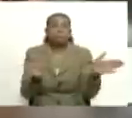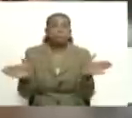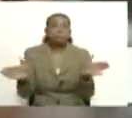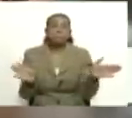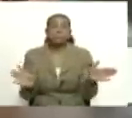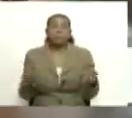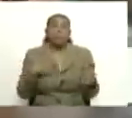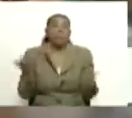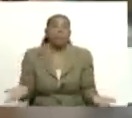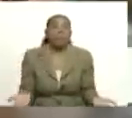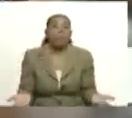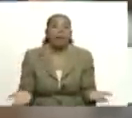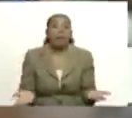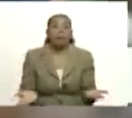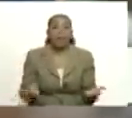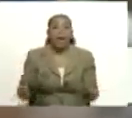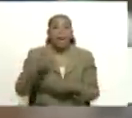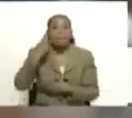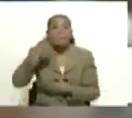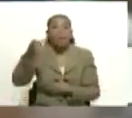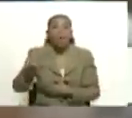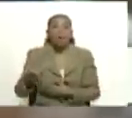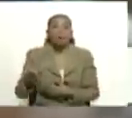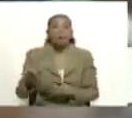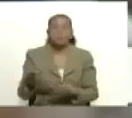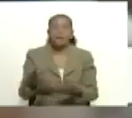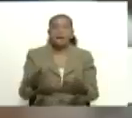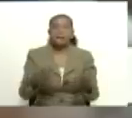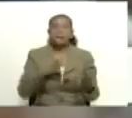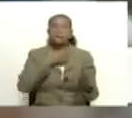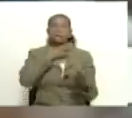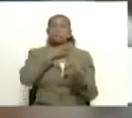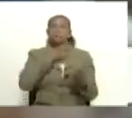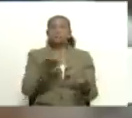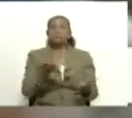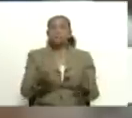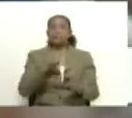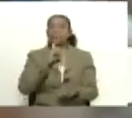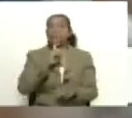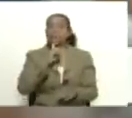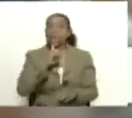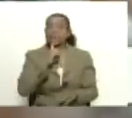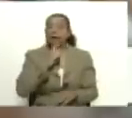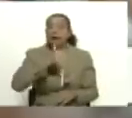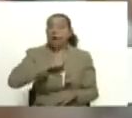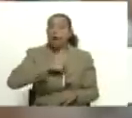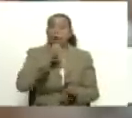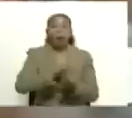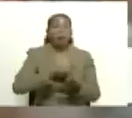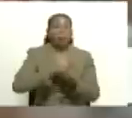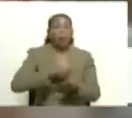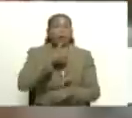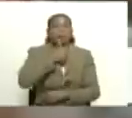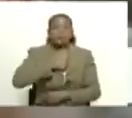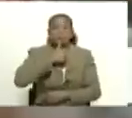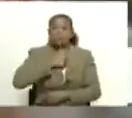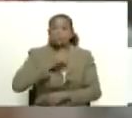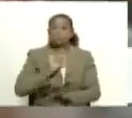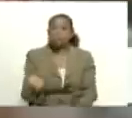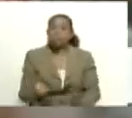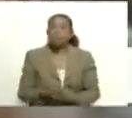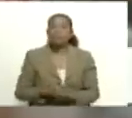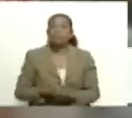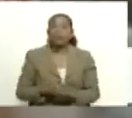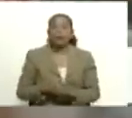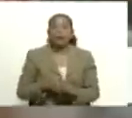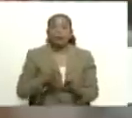sensatez. Políticas extremistas que obviamente las hemos combatido y las vamos a seguir combatiendo